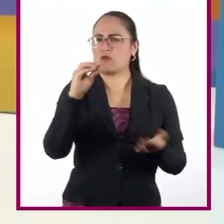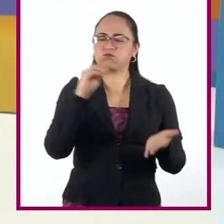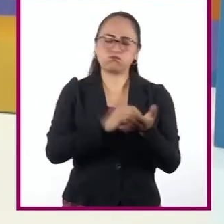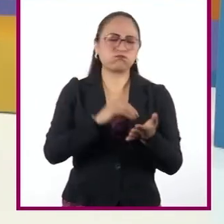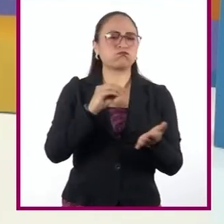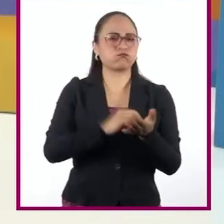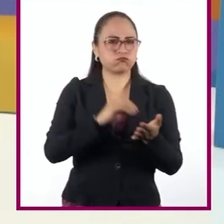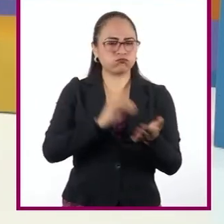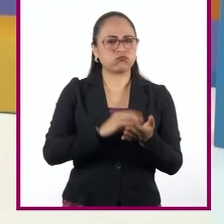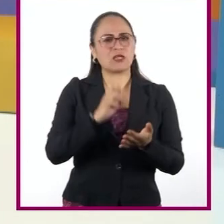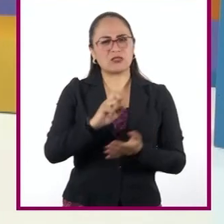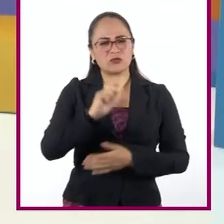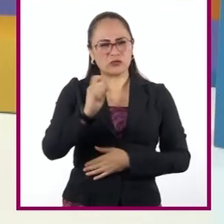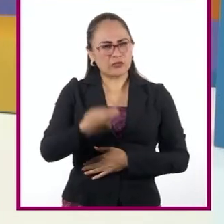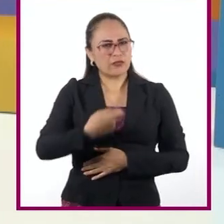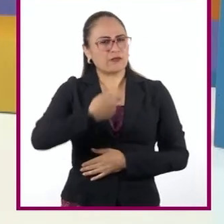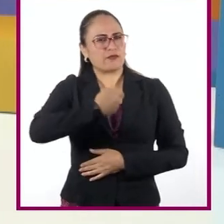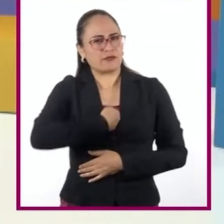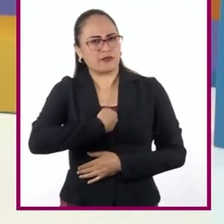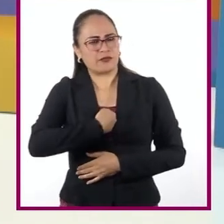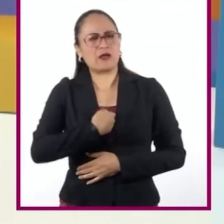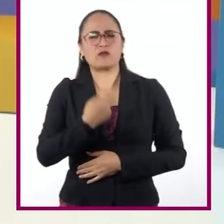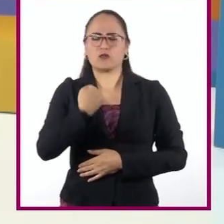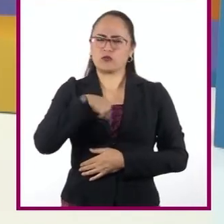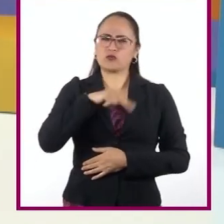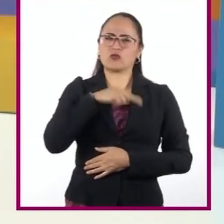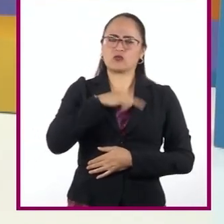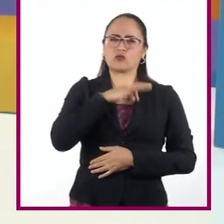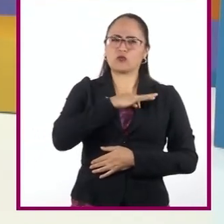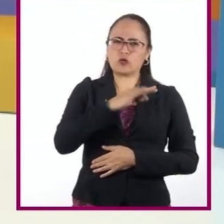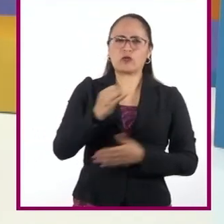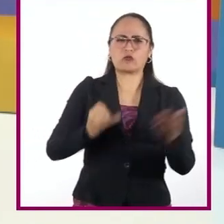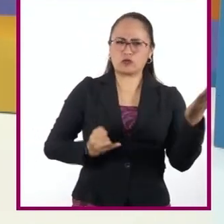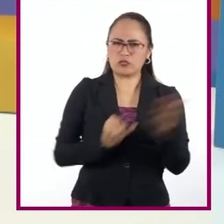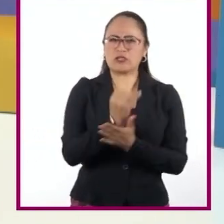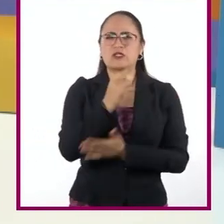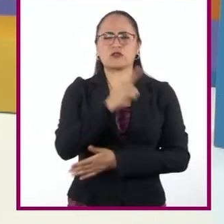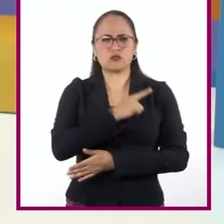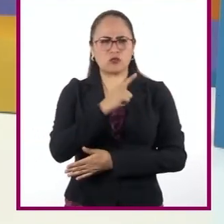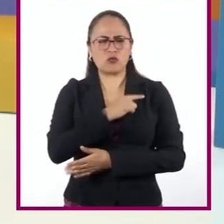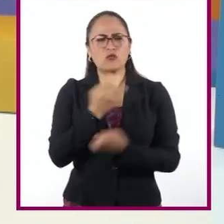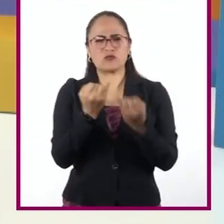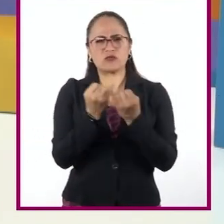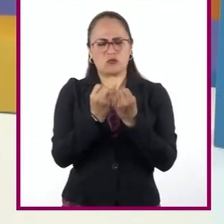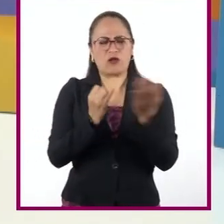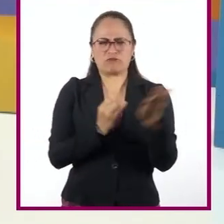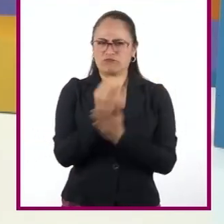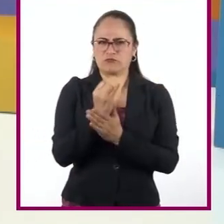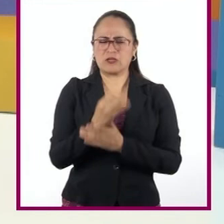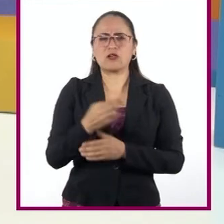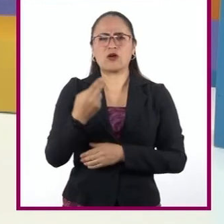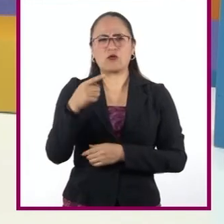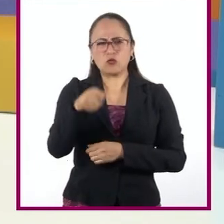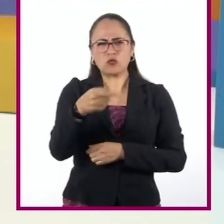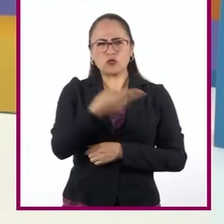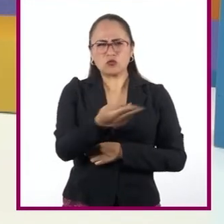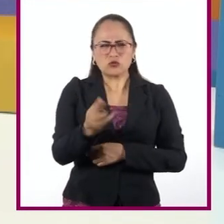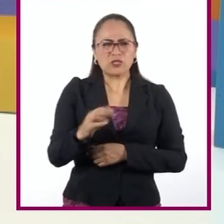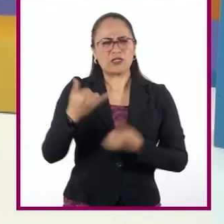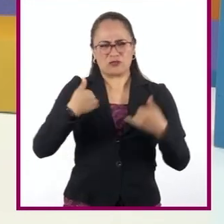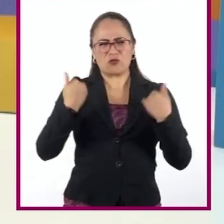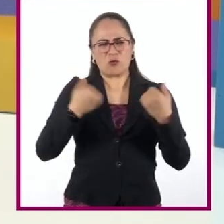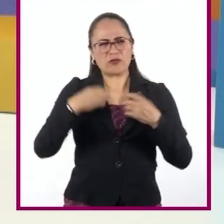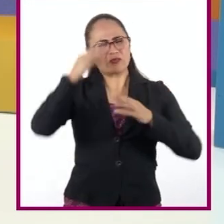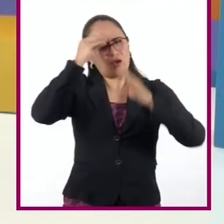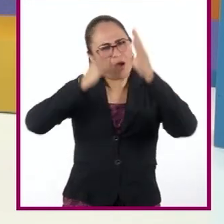una identidad y somos capaces de elegir y tomar decisiones. Como jóvenes en formación, deben entender que el